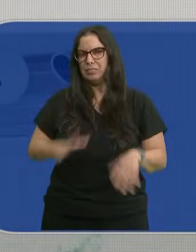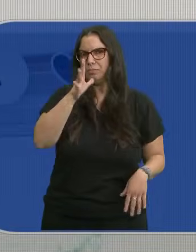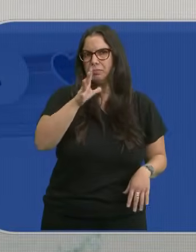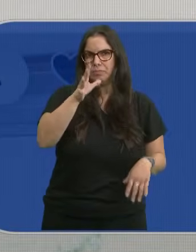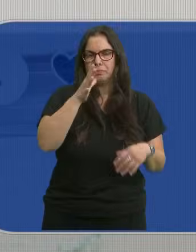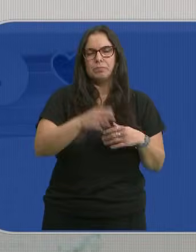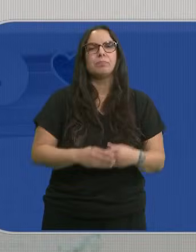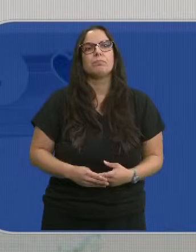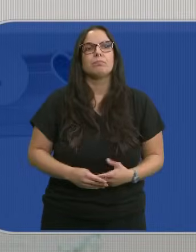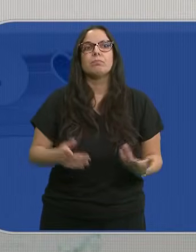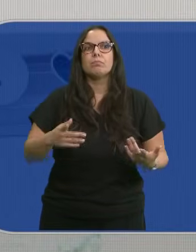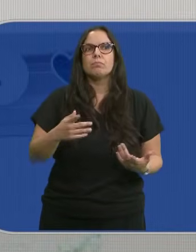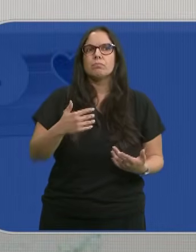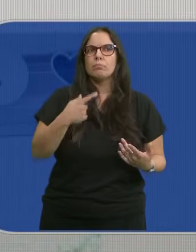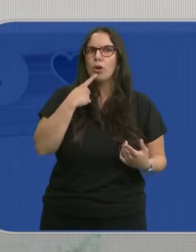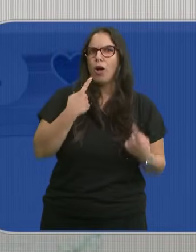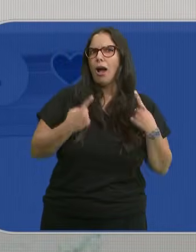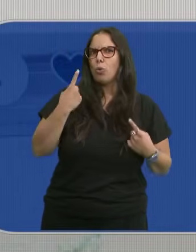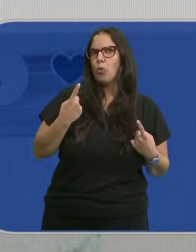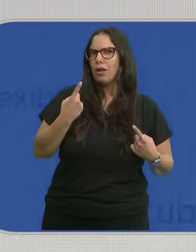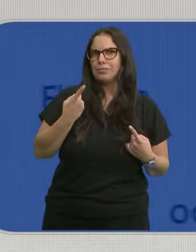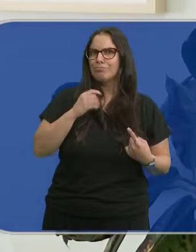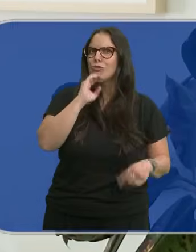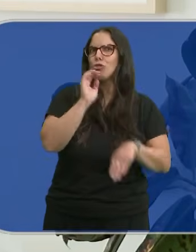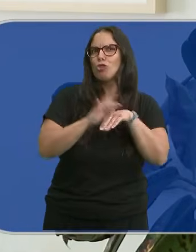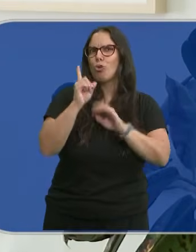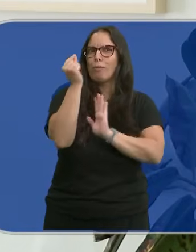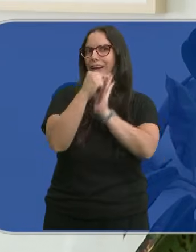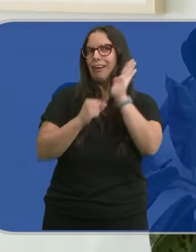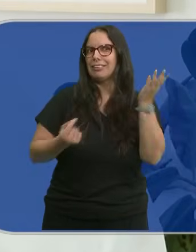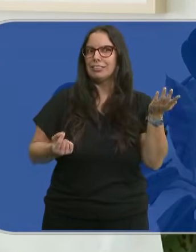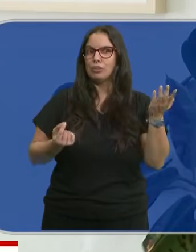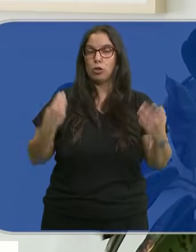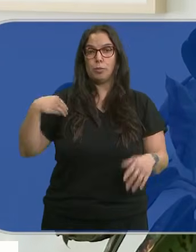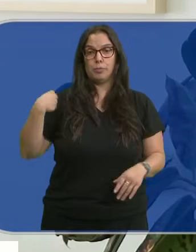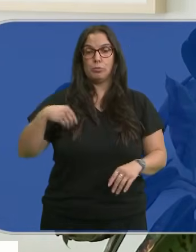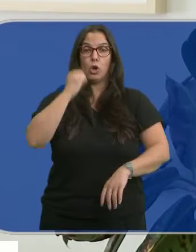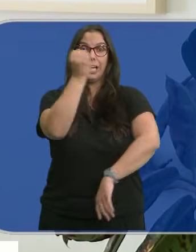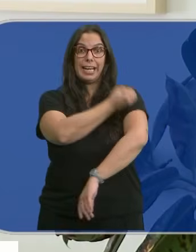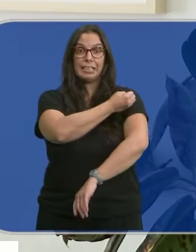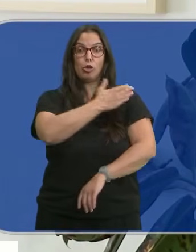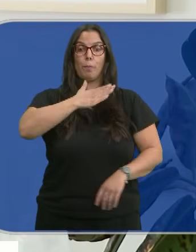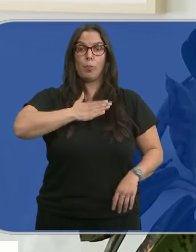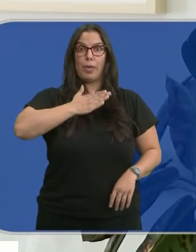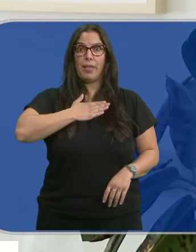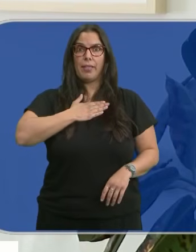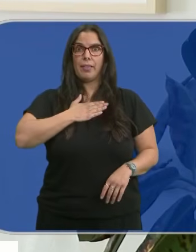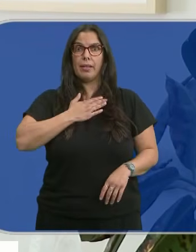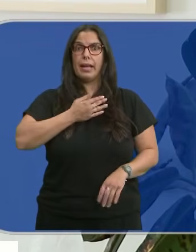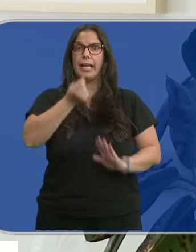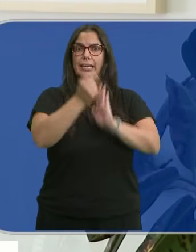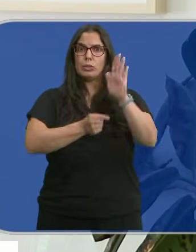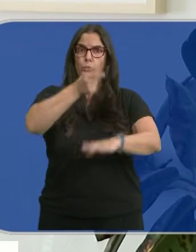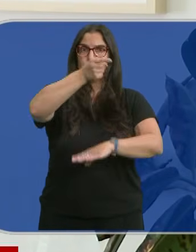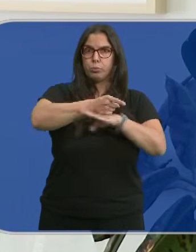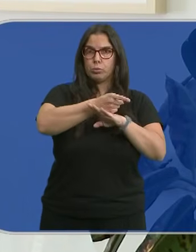ojo, 900 no deberían estar aquí. No cumplen con los requisitos que exige el registro de la propiedad y entonces